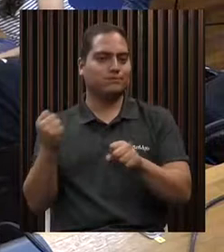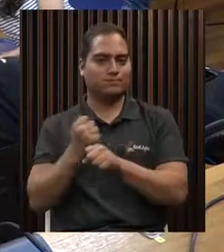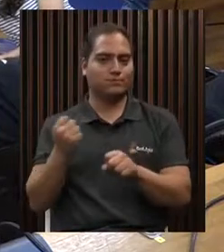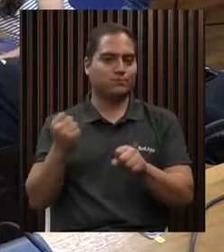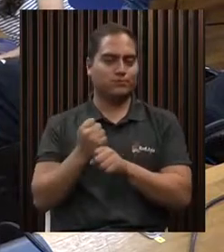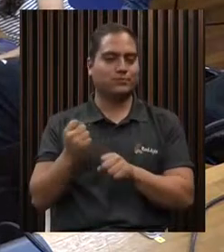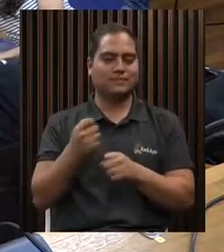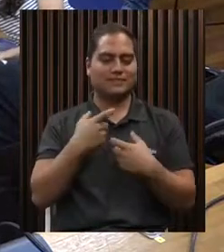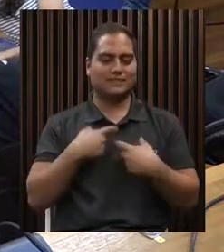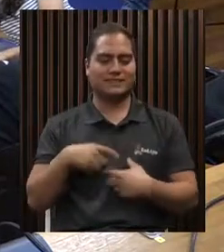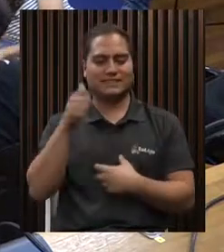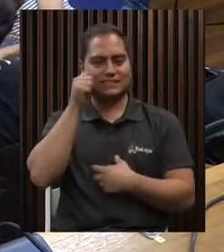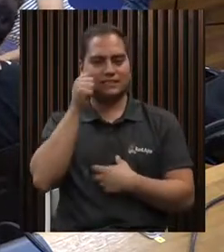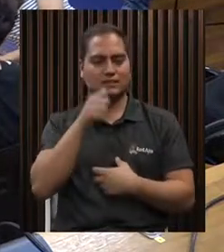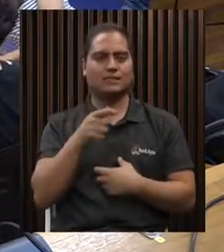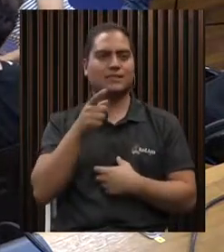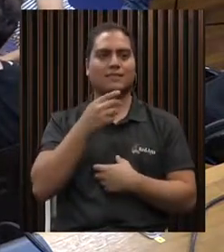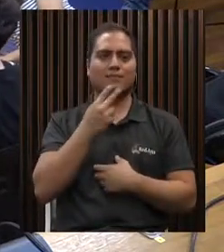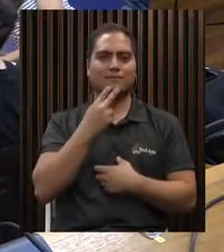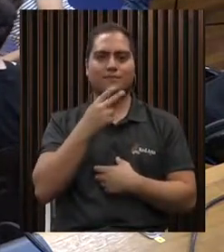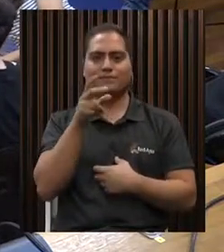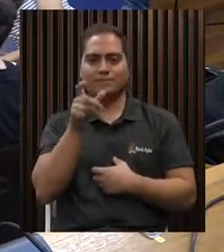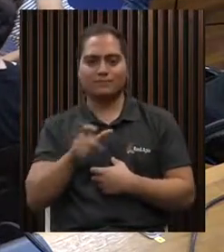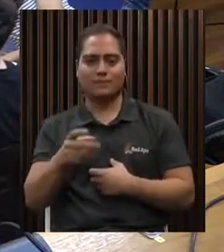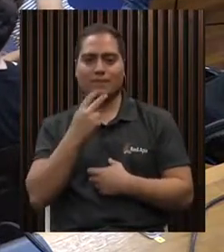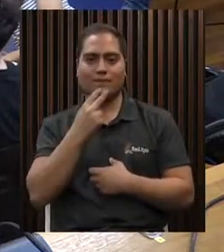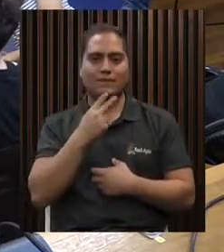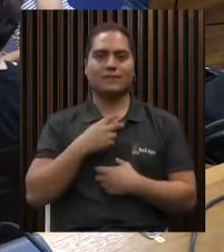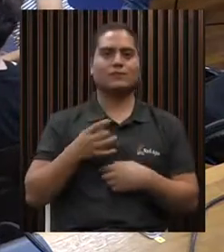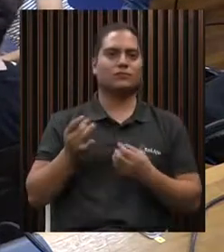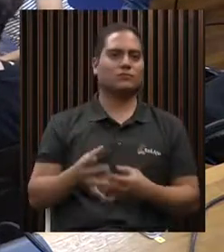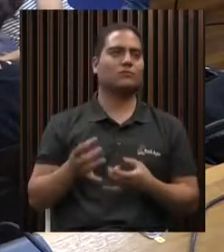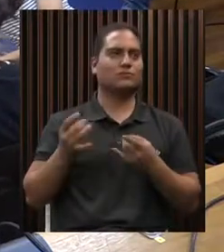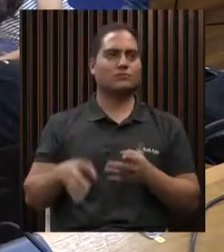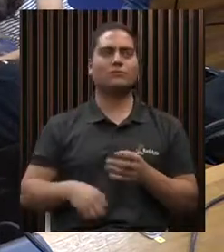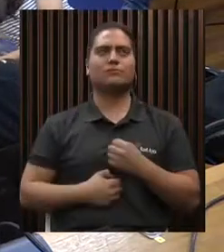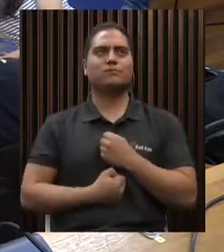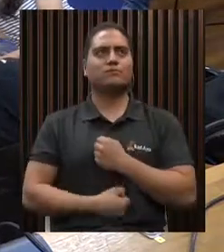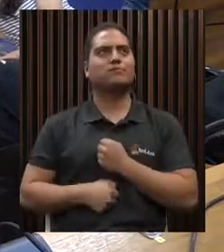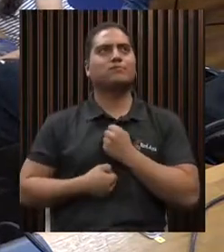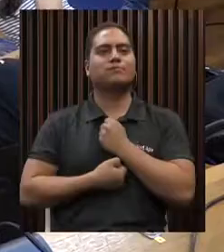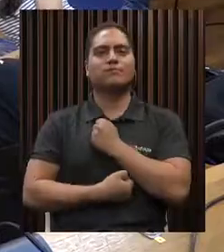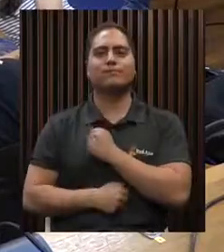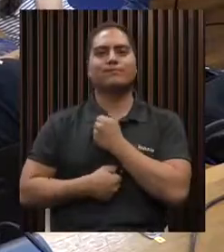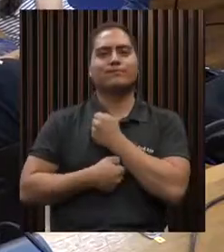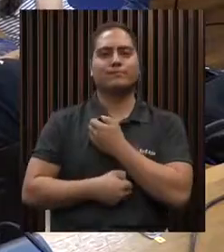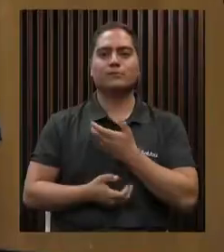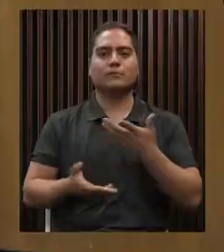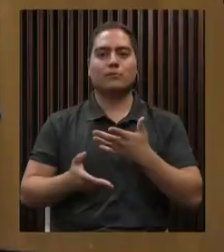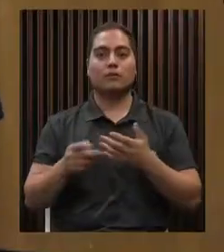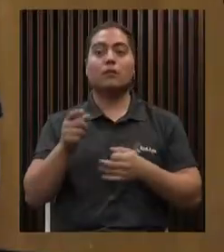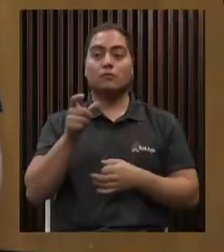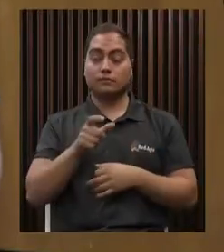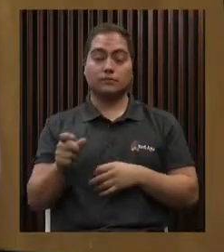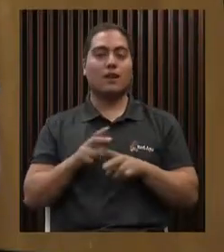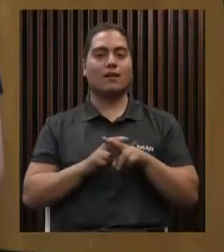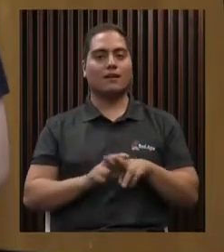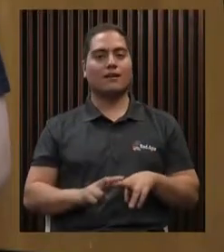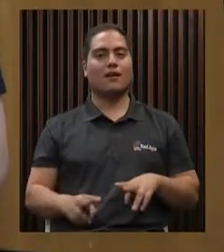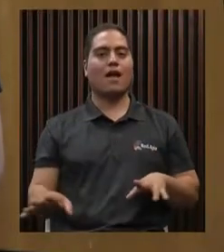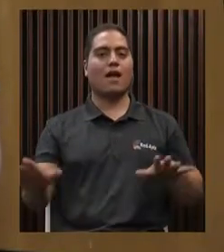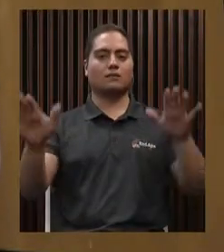dolor o con fatiga, eso ahí tendrían que relajarse,